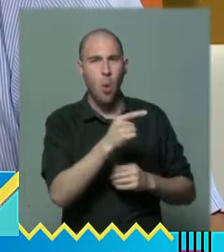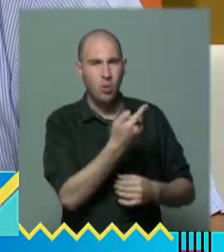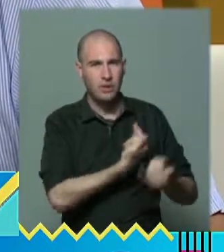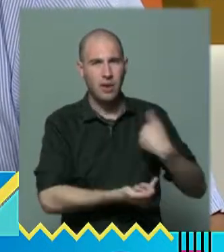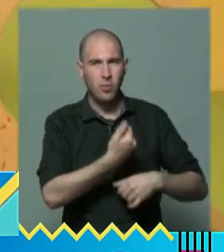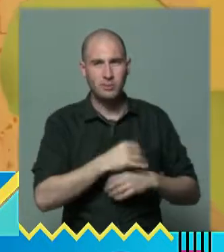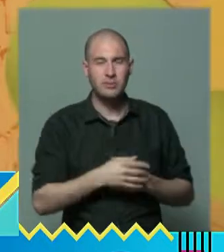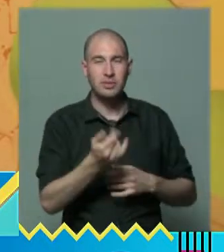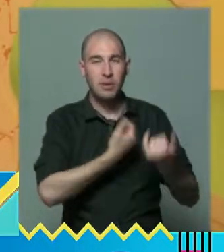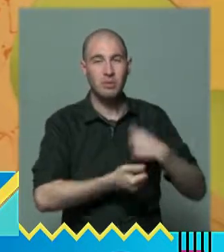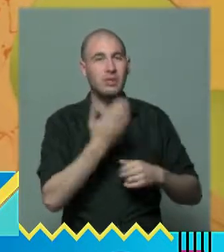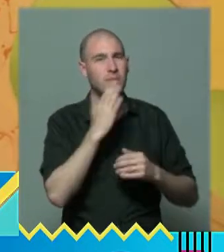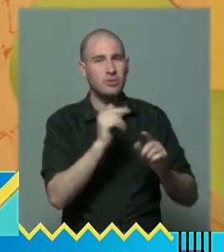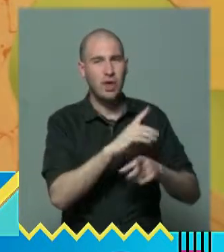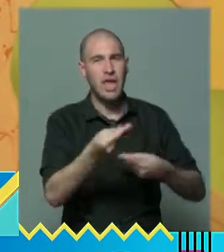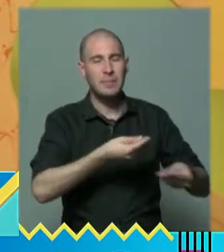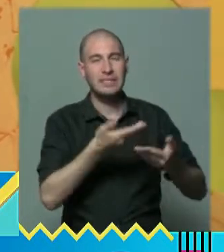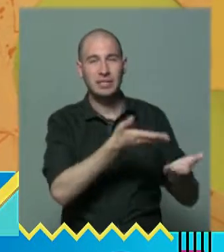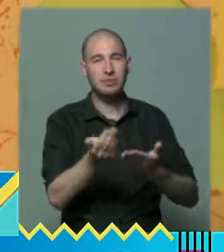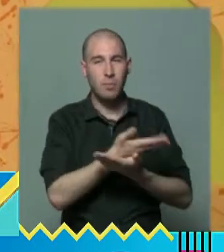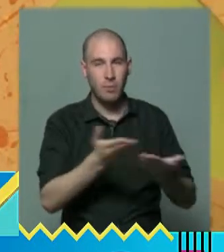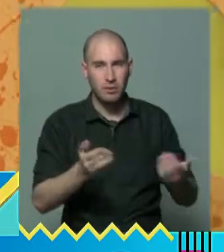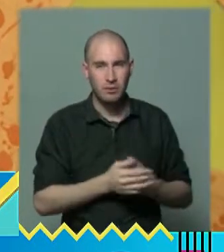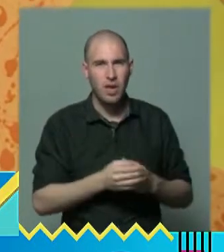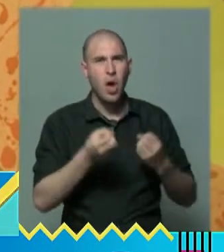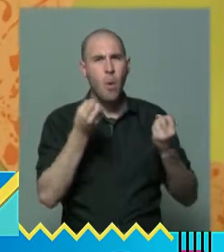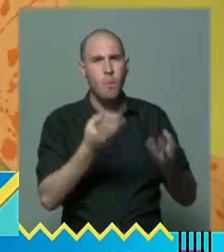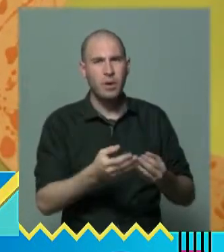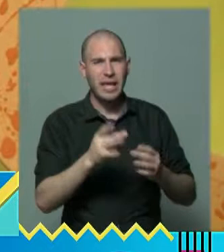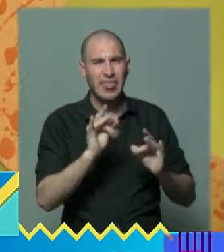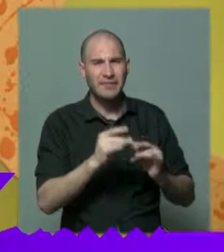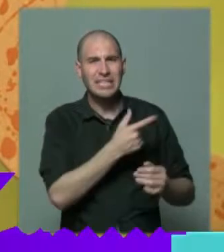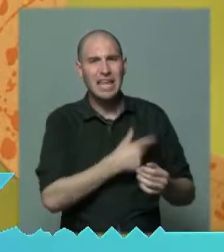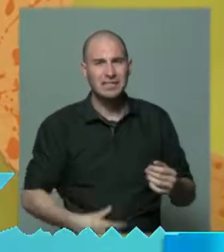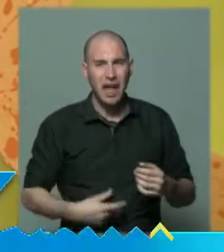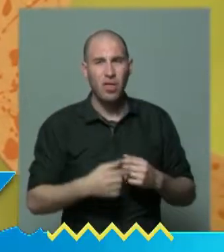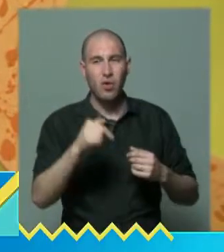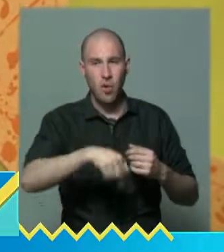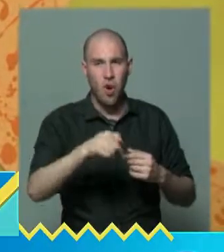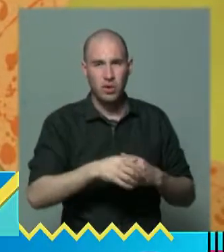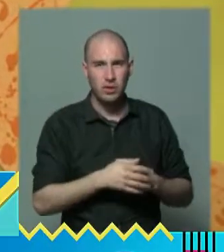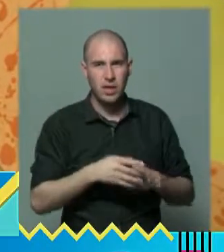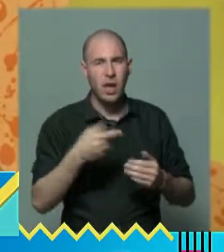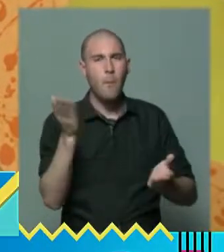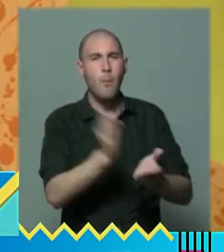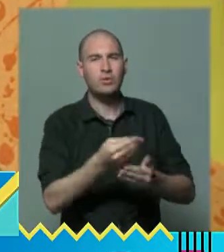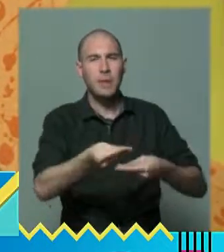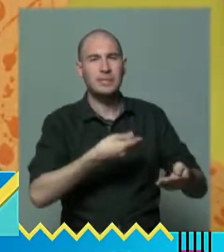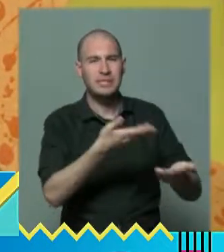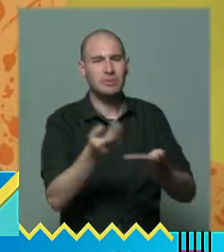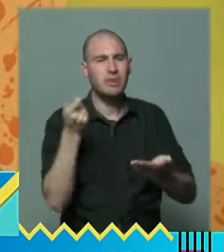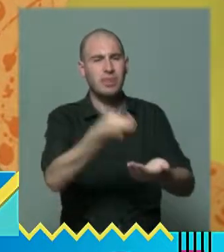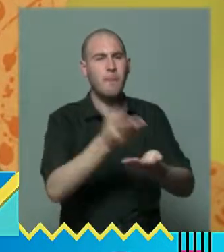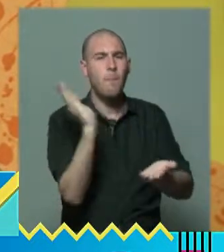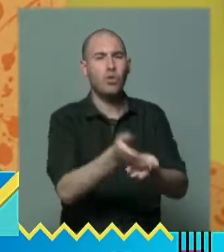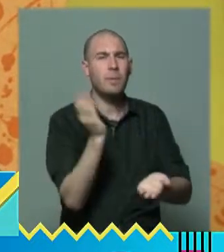está hablando de incumplimiento de las empresas de servicios. ¿Sabe por qué es tan difícil al Estado hoy día ir a cobrarle multa a las empresas de servicios? Sí.